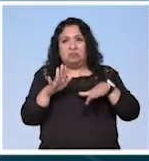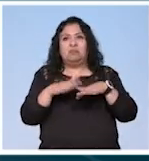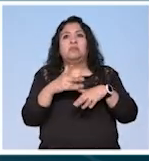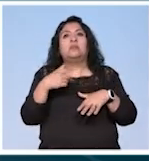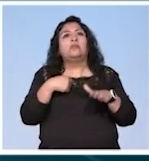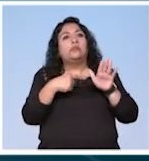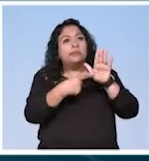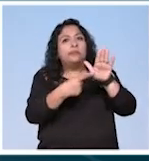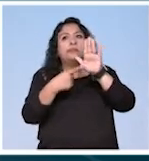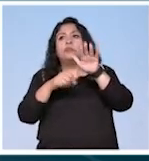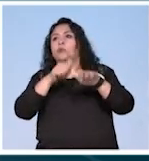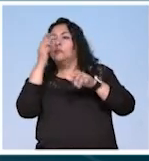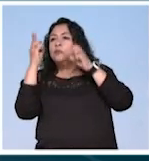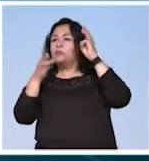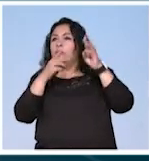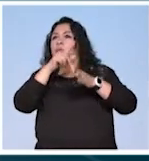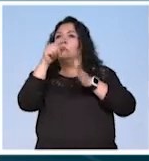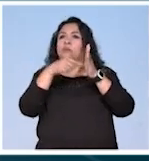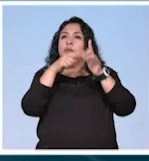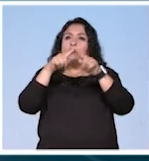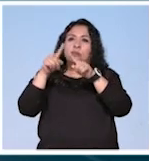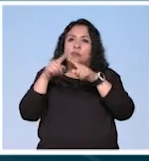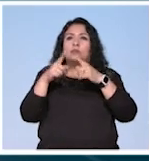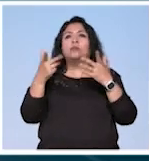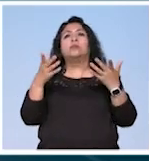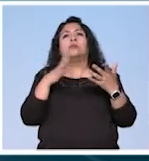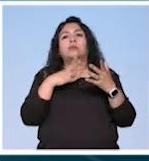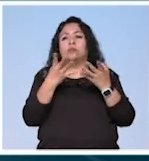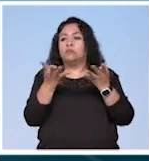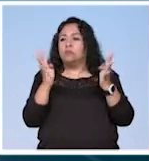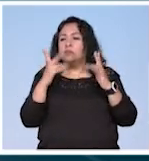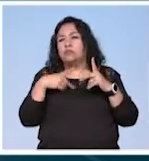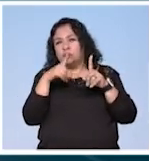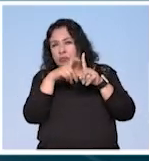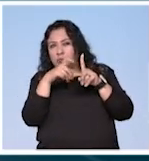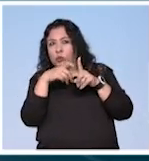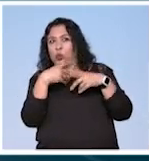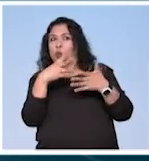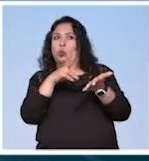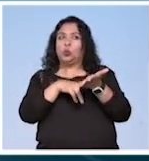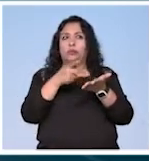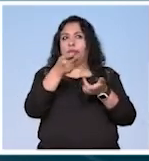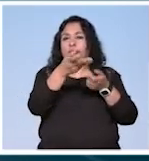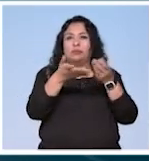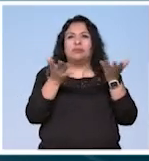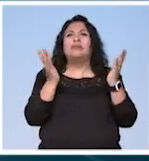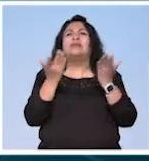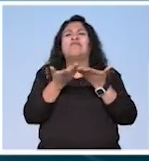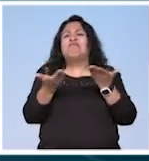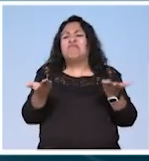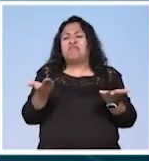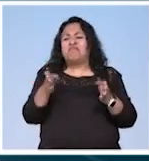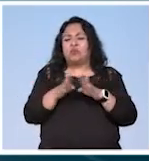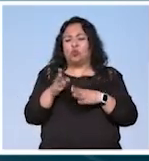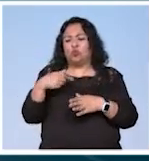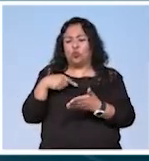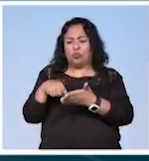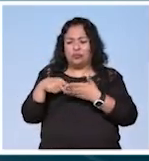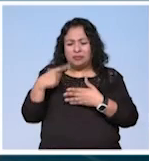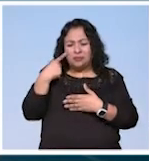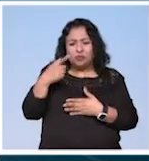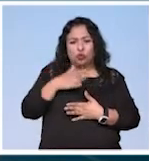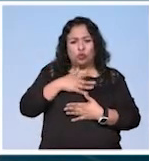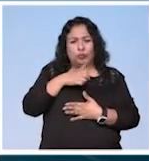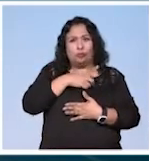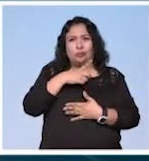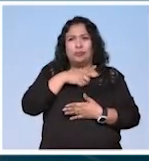también ya fue exhibida en otros museos o que fue valorada por un aparato crítico y ahí como como va a ser sin solamente la puedes disfrutar o la